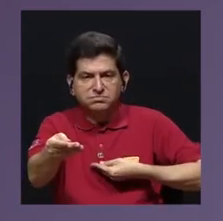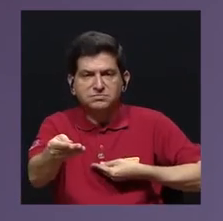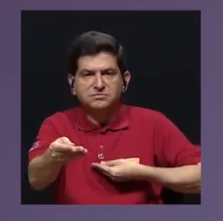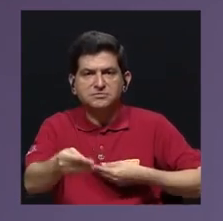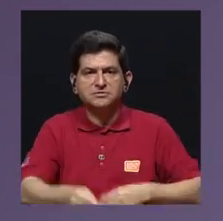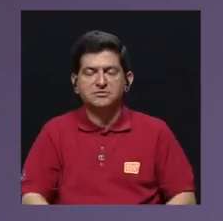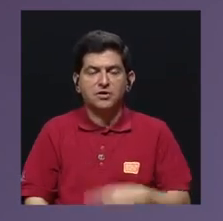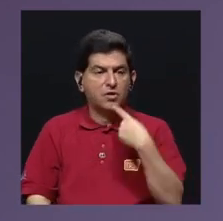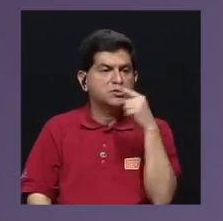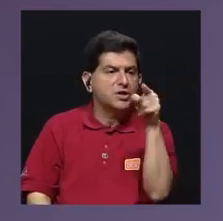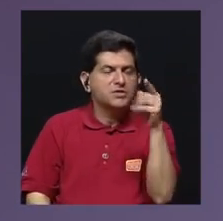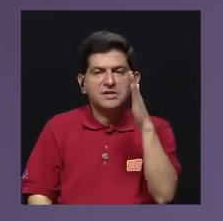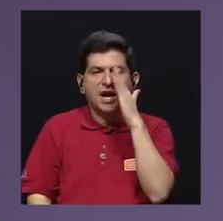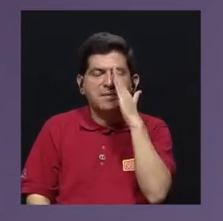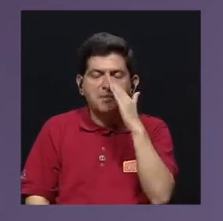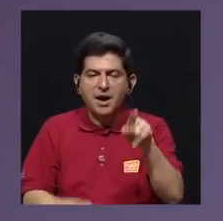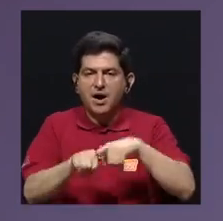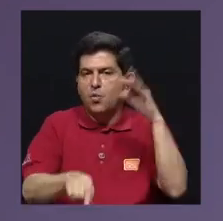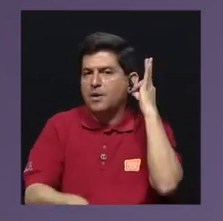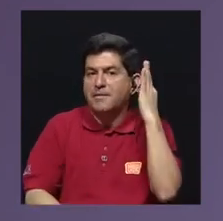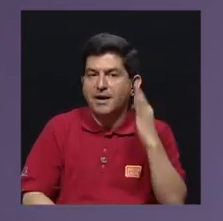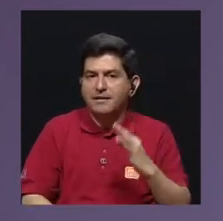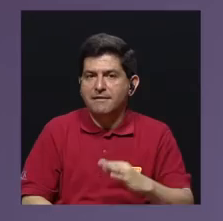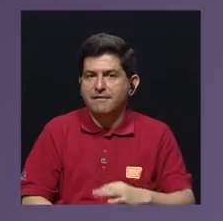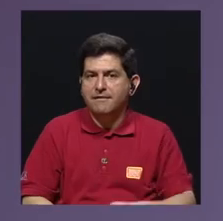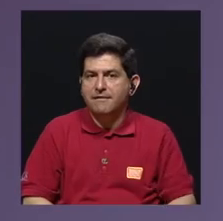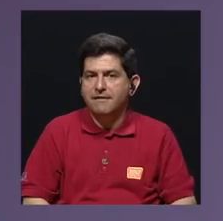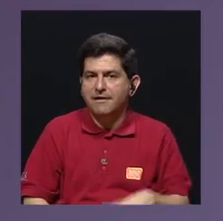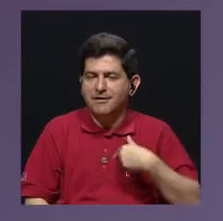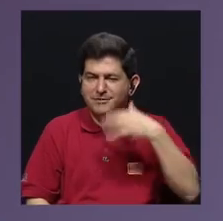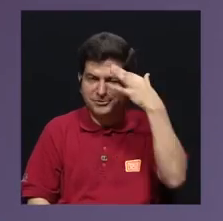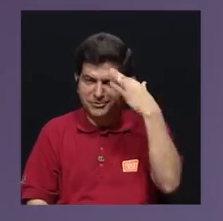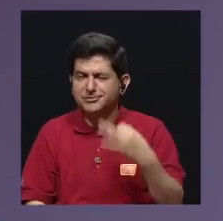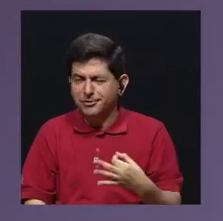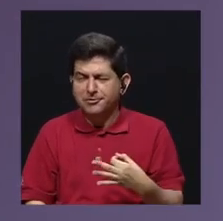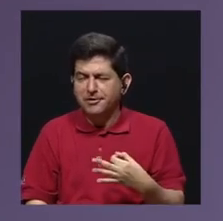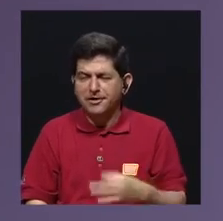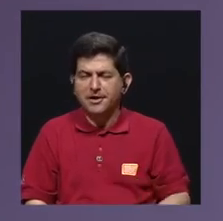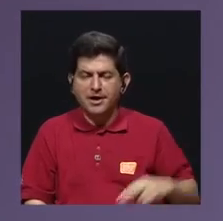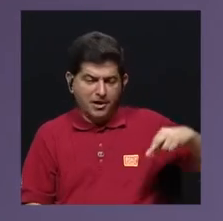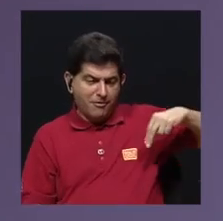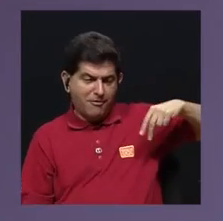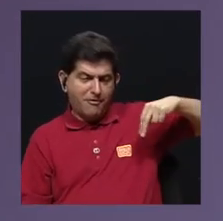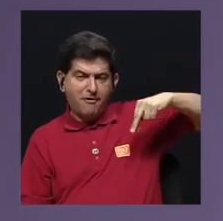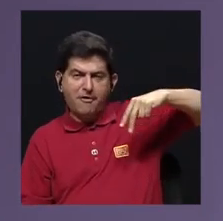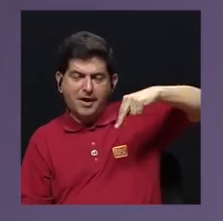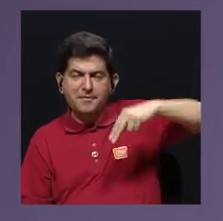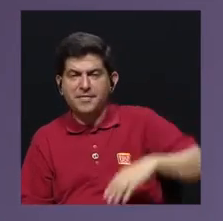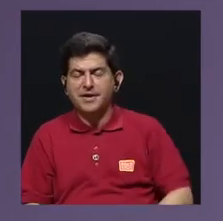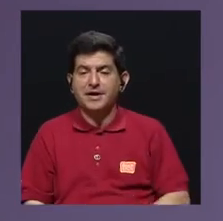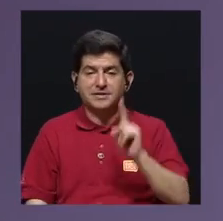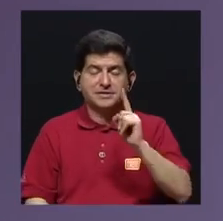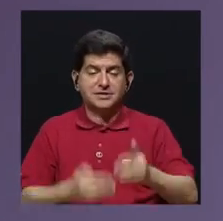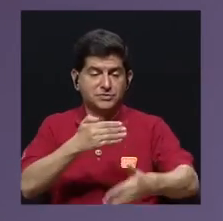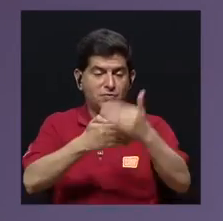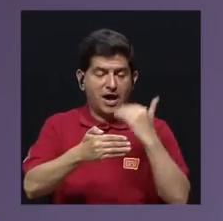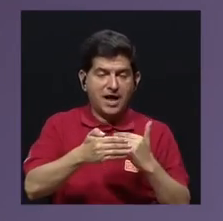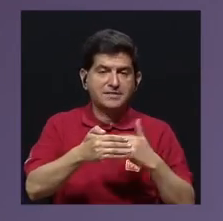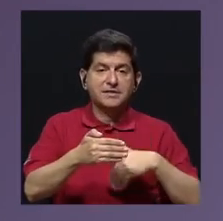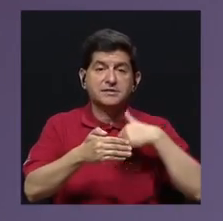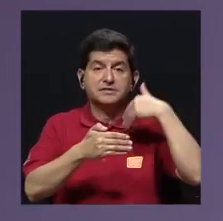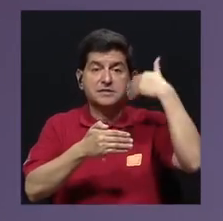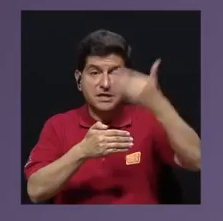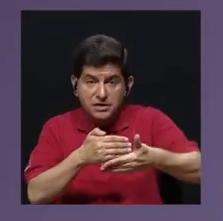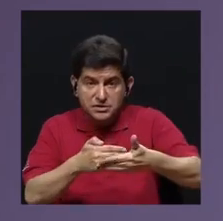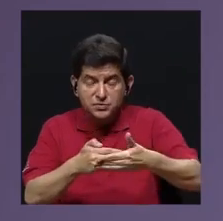se lo dicen a mi mamá o a mi hermana. Entonces, uh-huh. creo que las caminatas marcan un antes y un después para todos